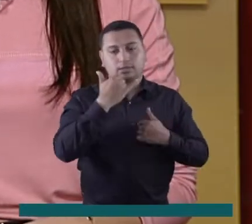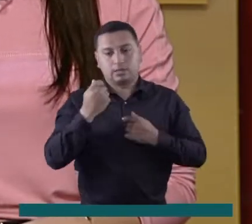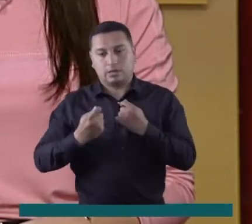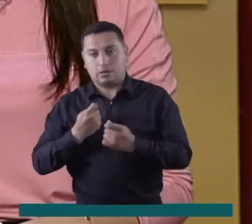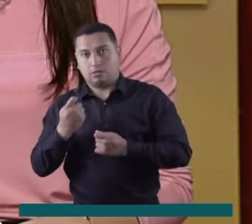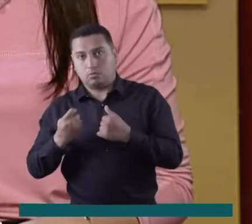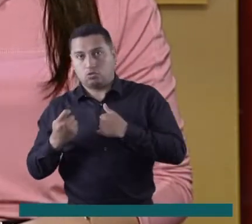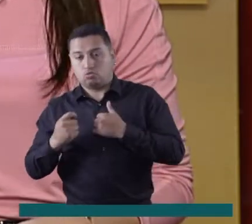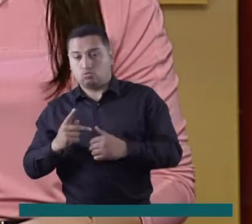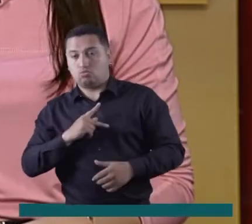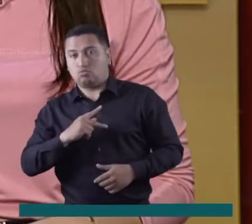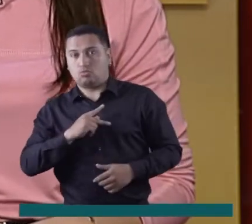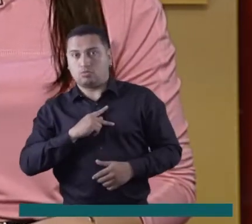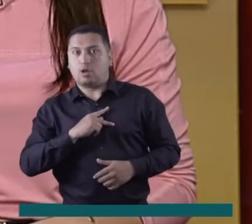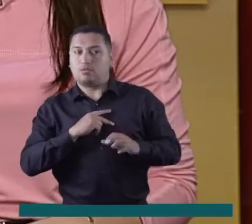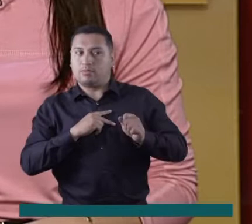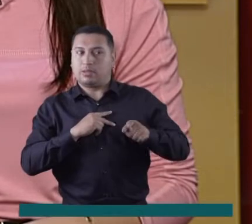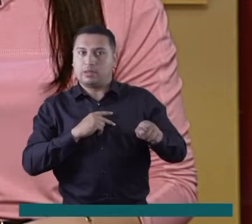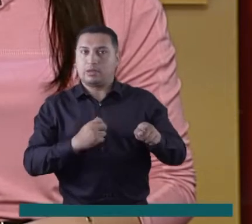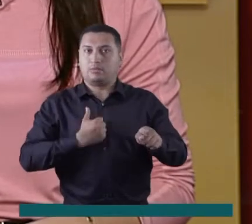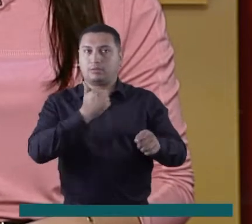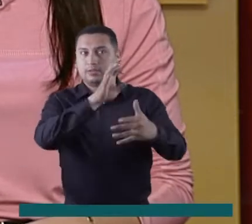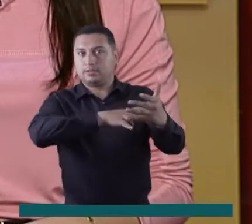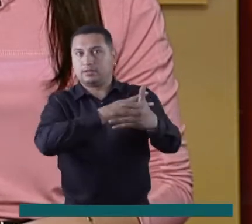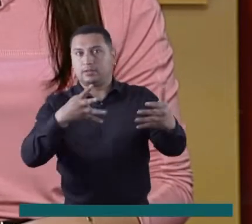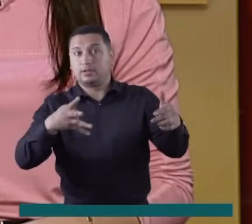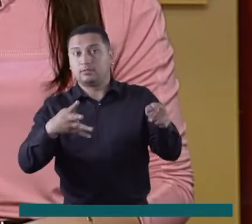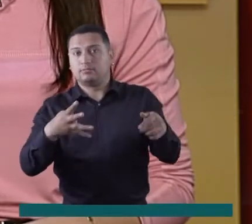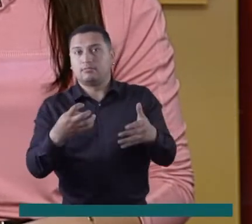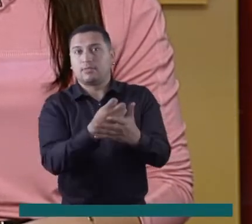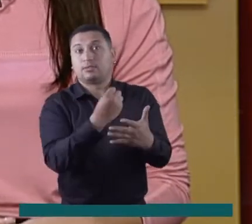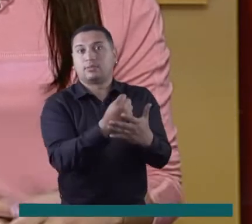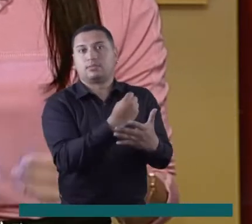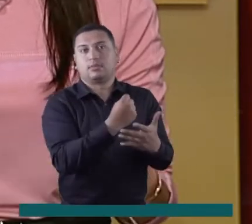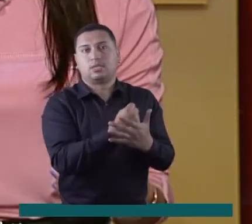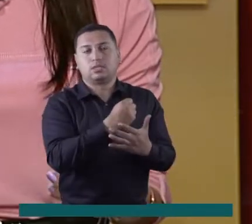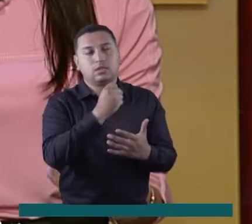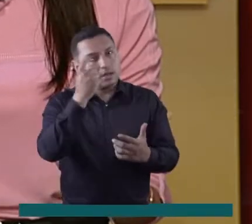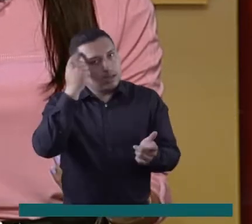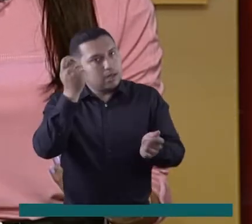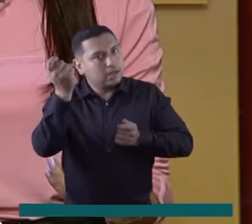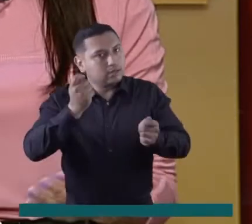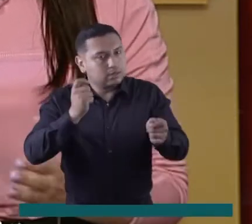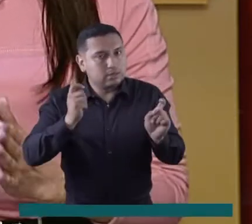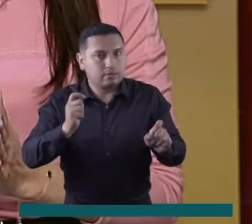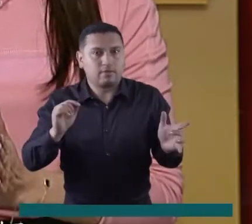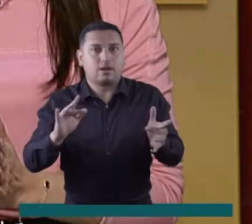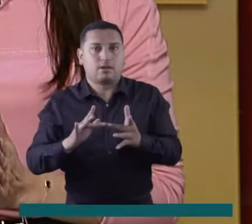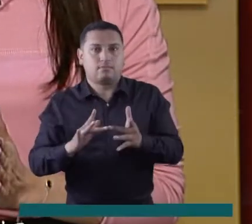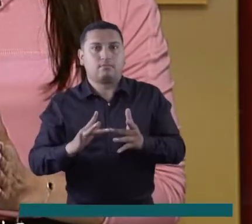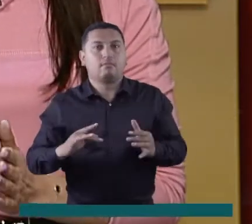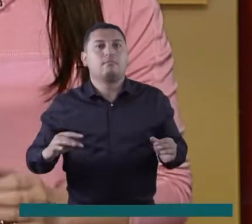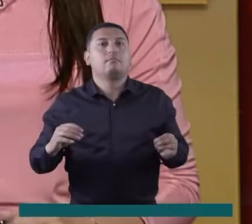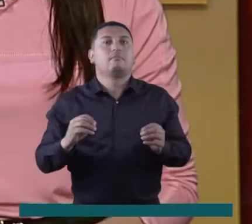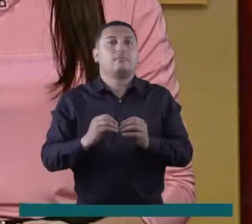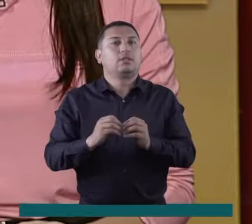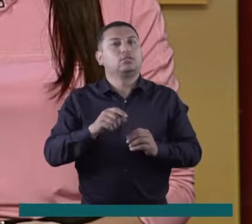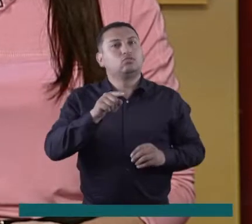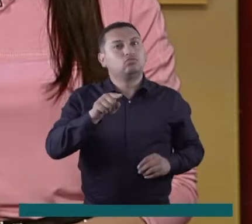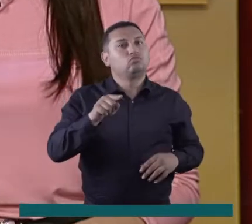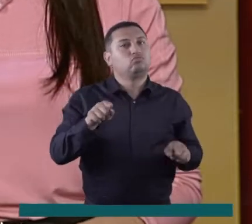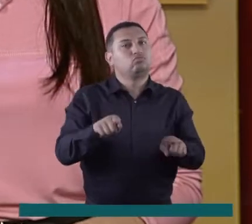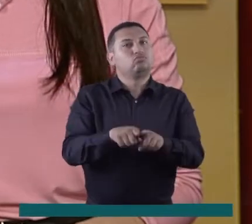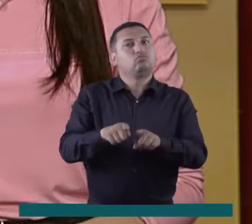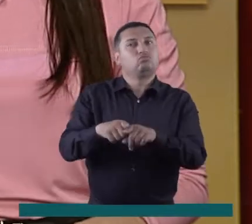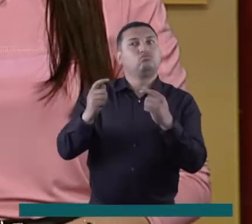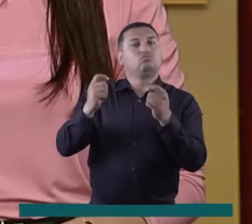momento oportuno para ti. No solo podrás generar ingresos adicionales al utilizar las estrategias adecuadas, sino que también posicionarás